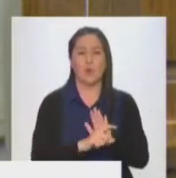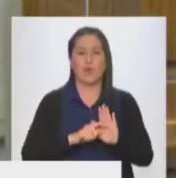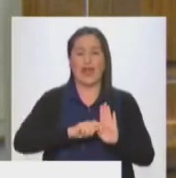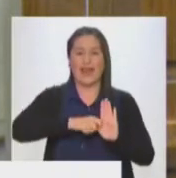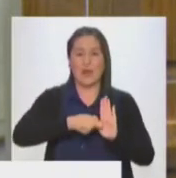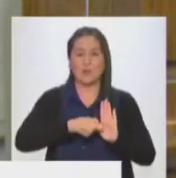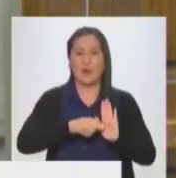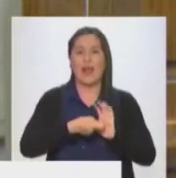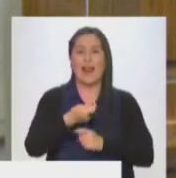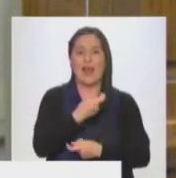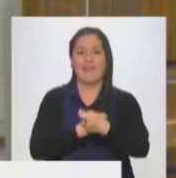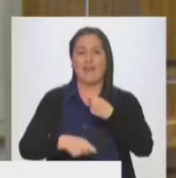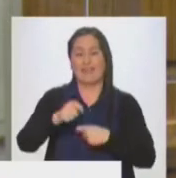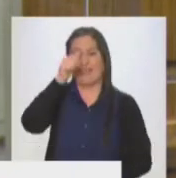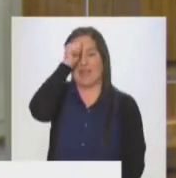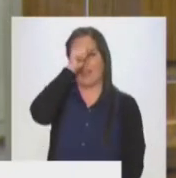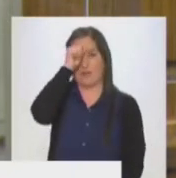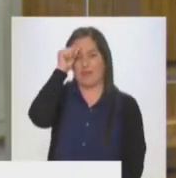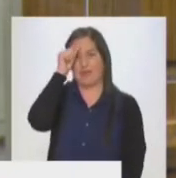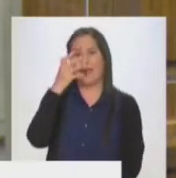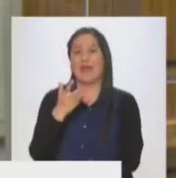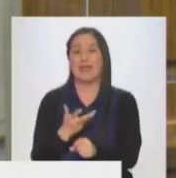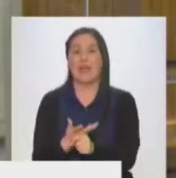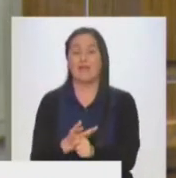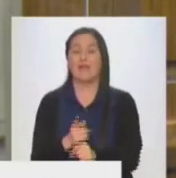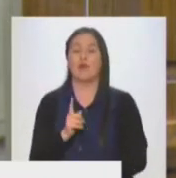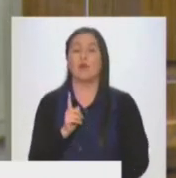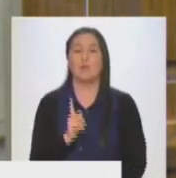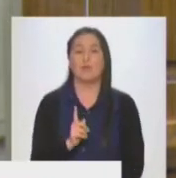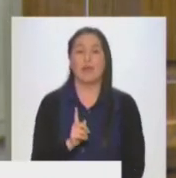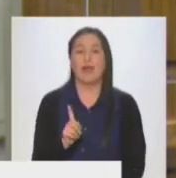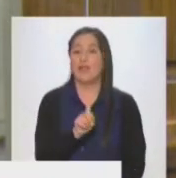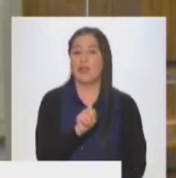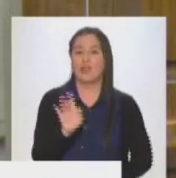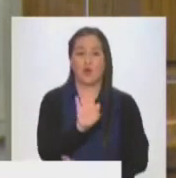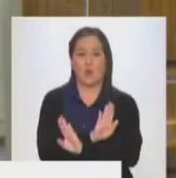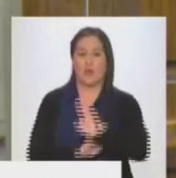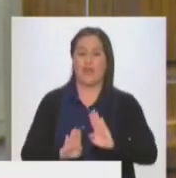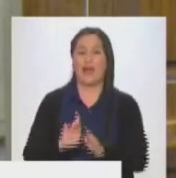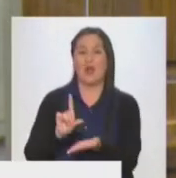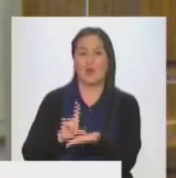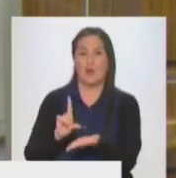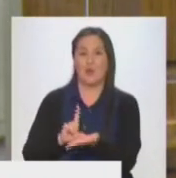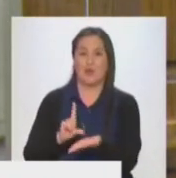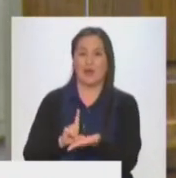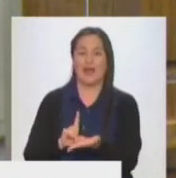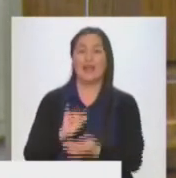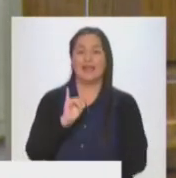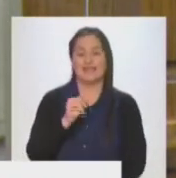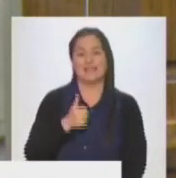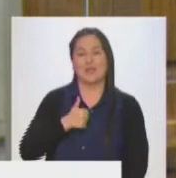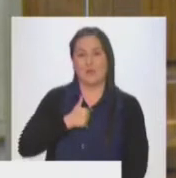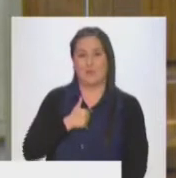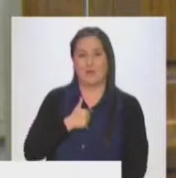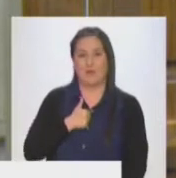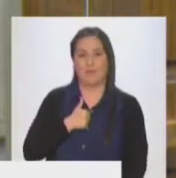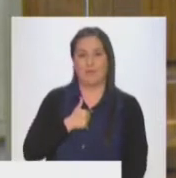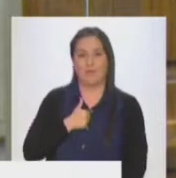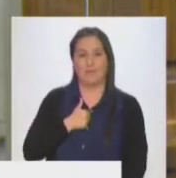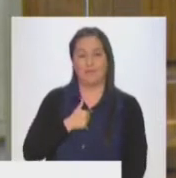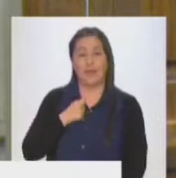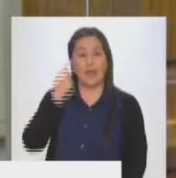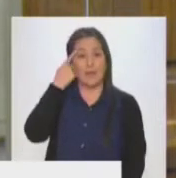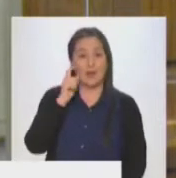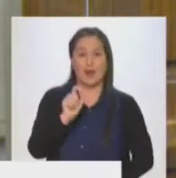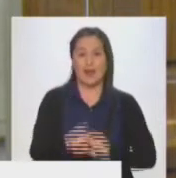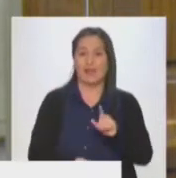de Dominga, en la que existe como una condición de no proteger la zona, la que finalmente se cumplió. Pero según la